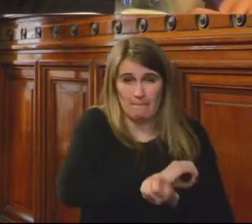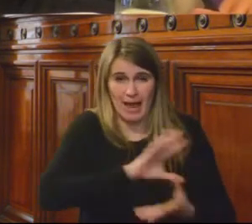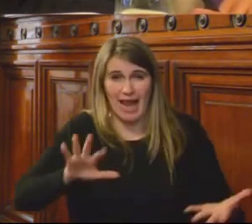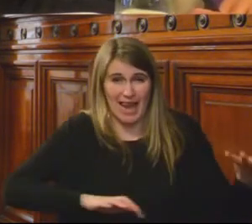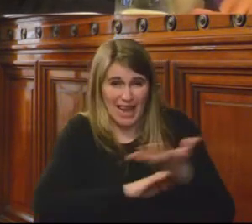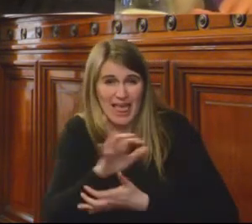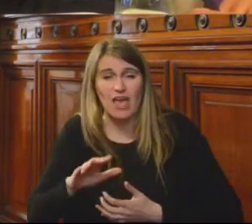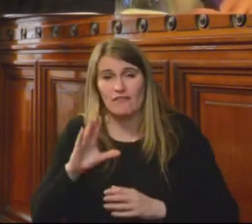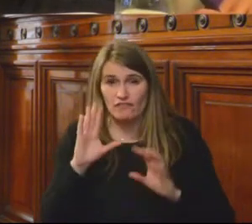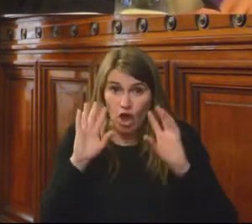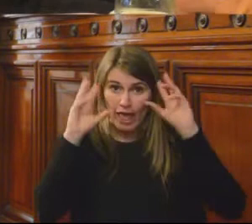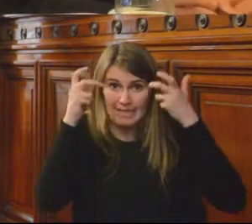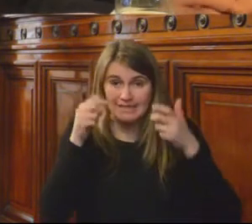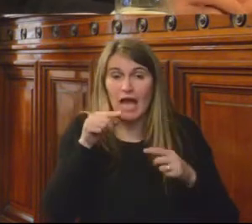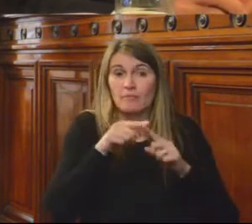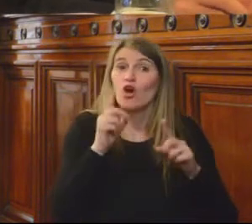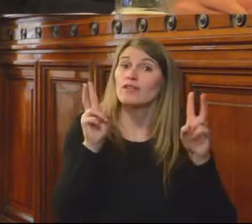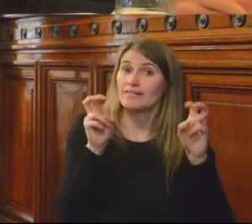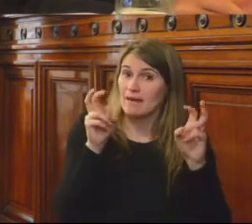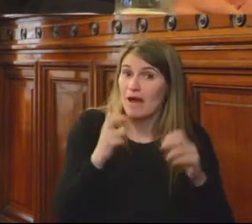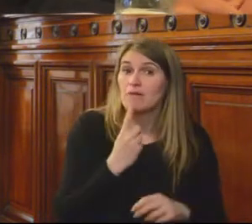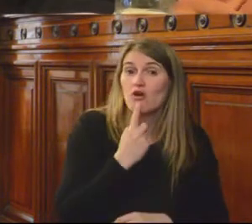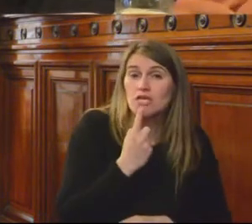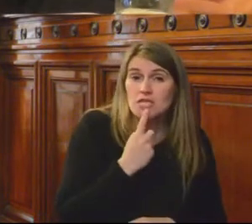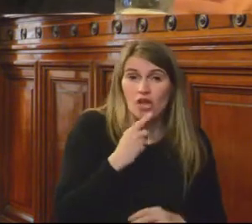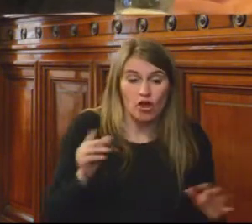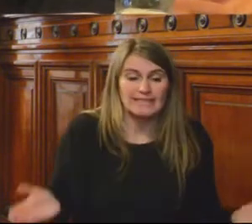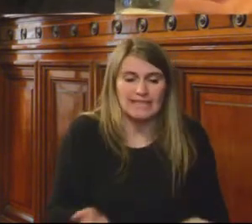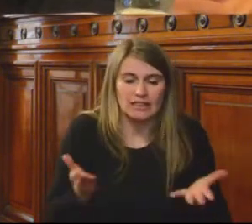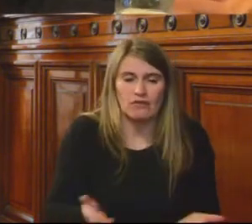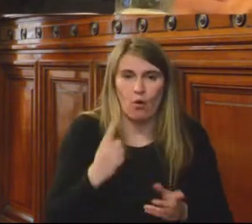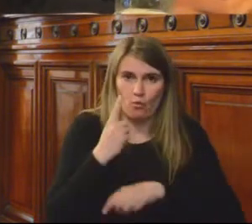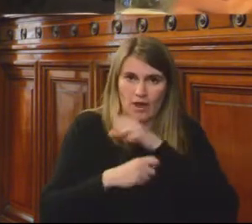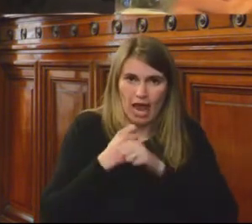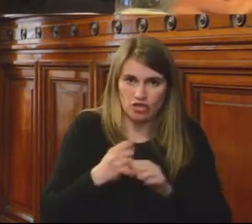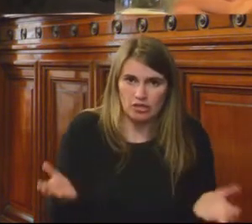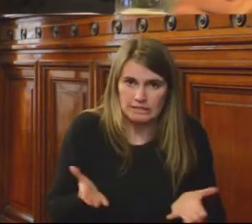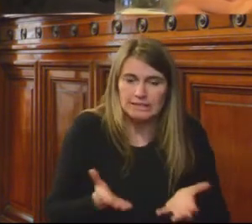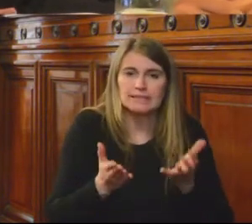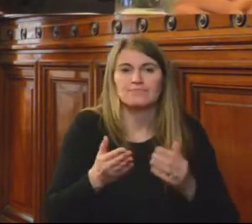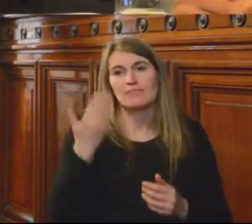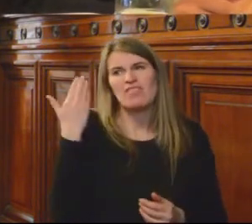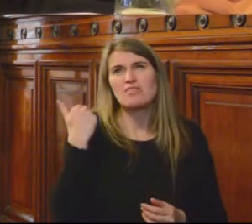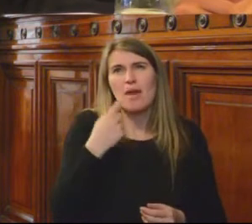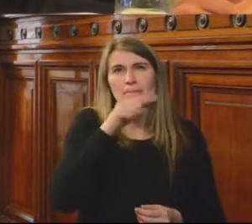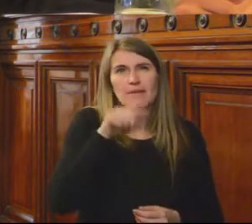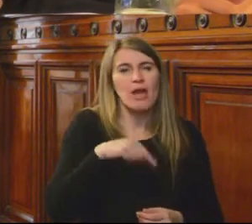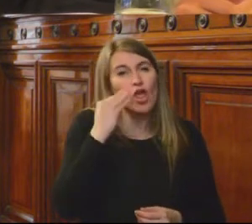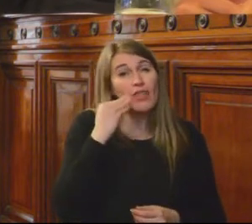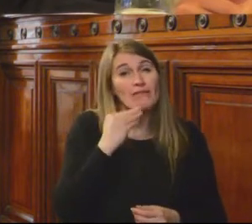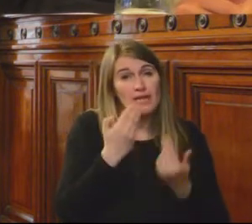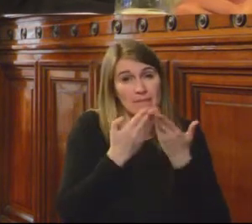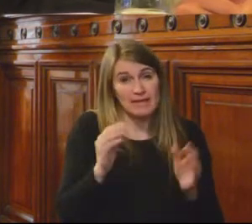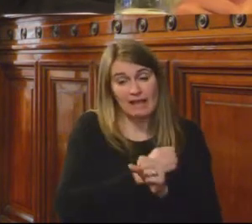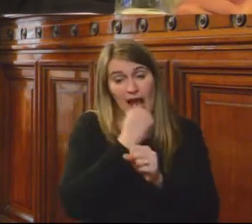la violencia que por razones políticas se generó e incentivó durante este año, cuyas acciones se intensificaron desde el 1 de abril al 31